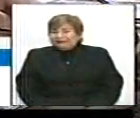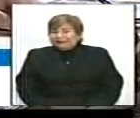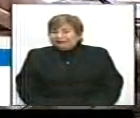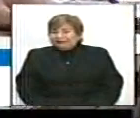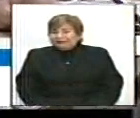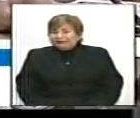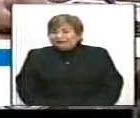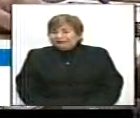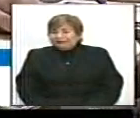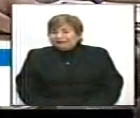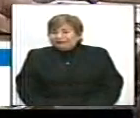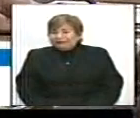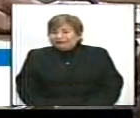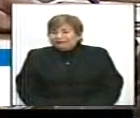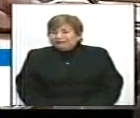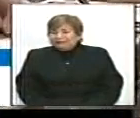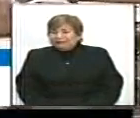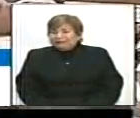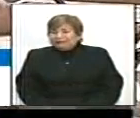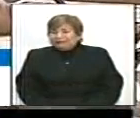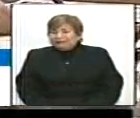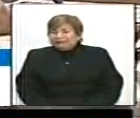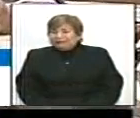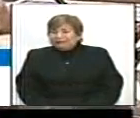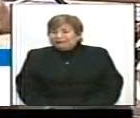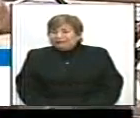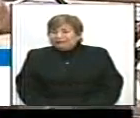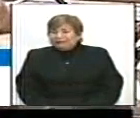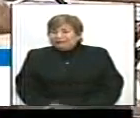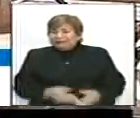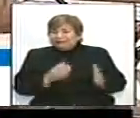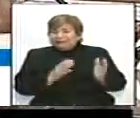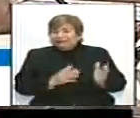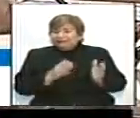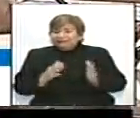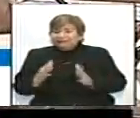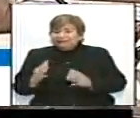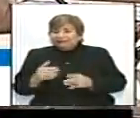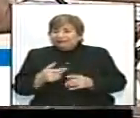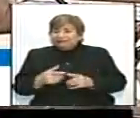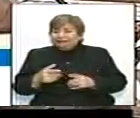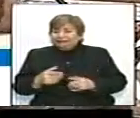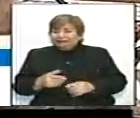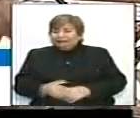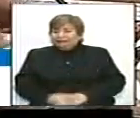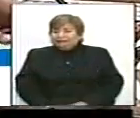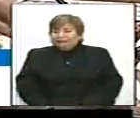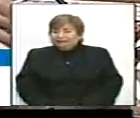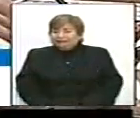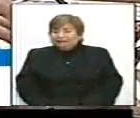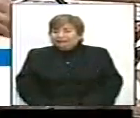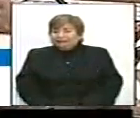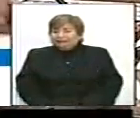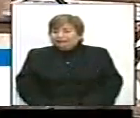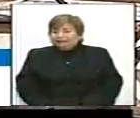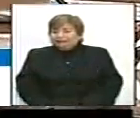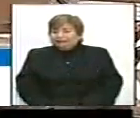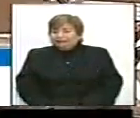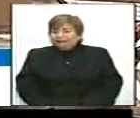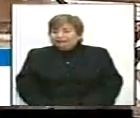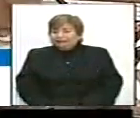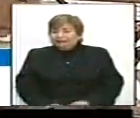¿no? Entonces, somos varias áreas dentro del Ministerio, porque es un proyecto grande, con el cual